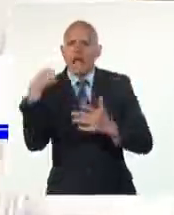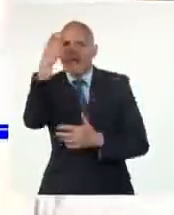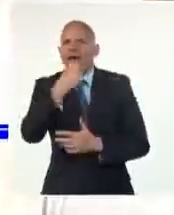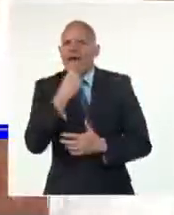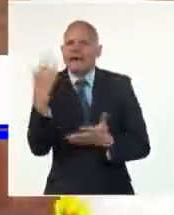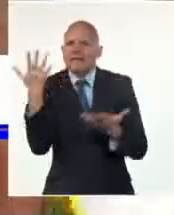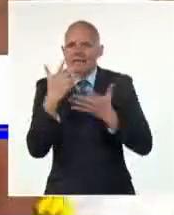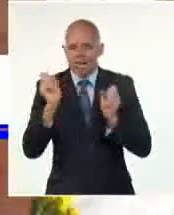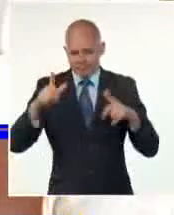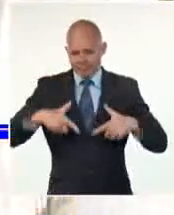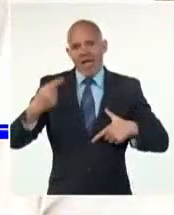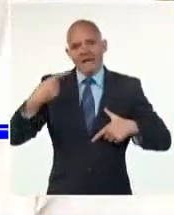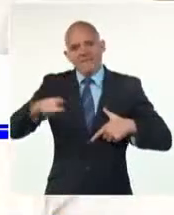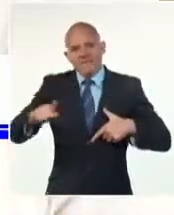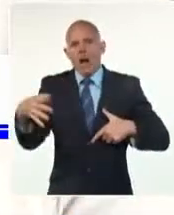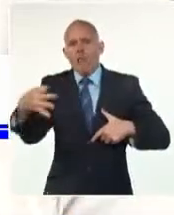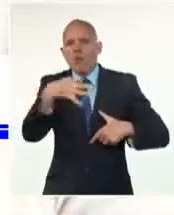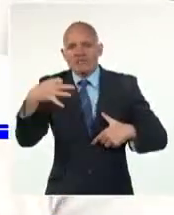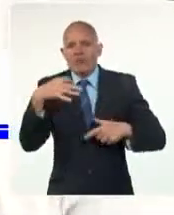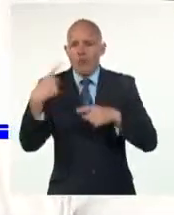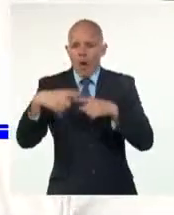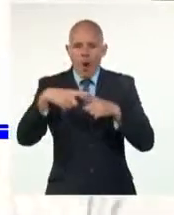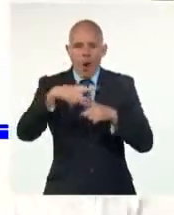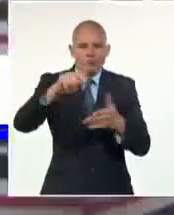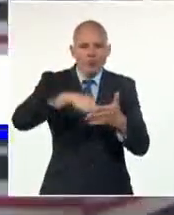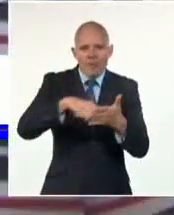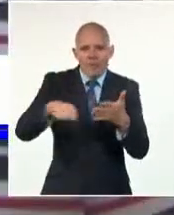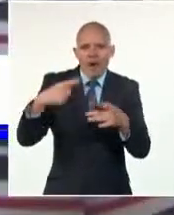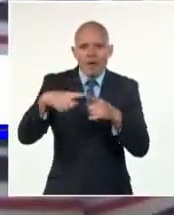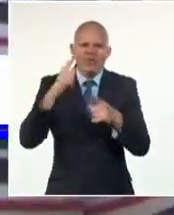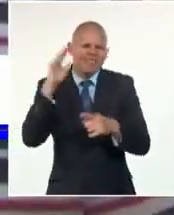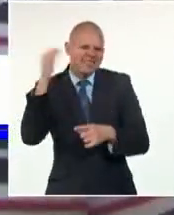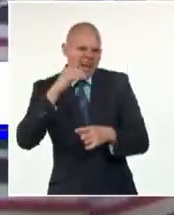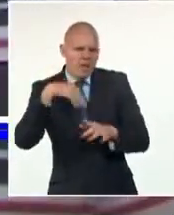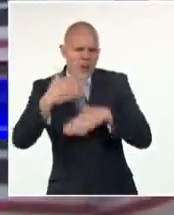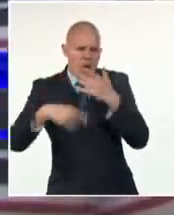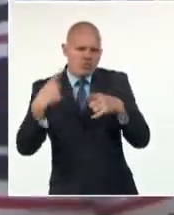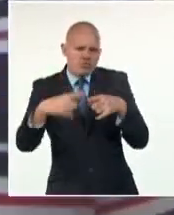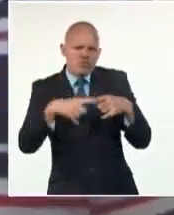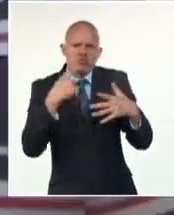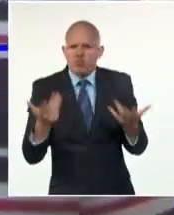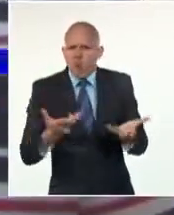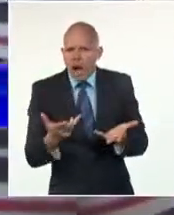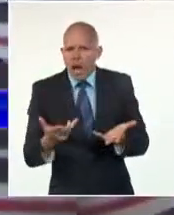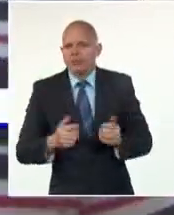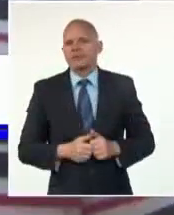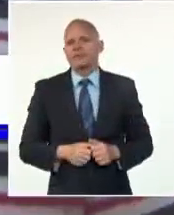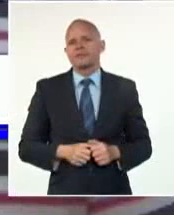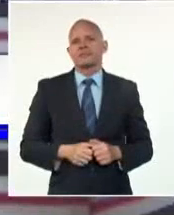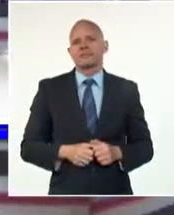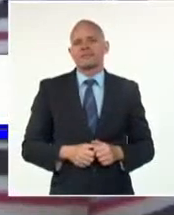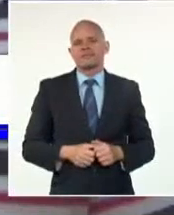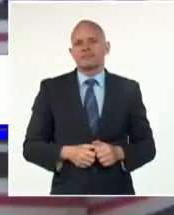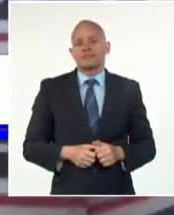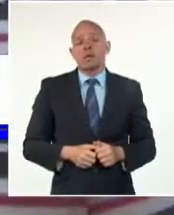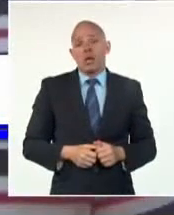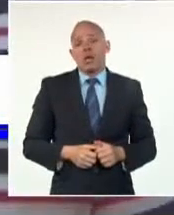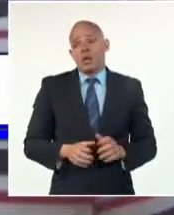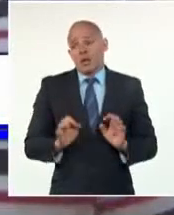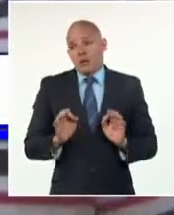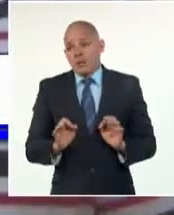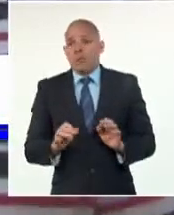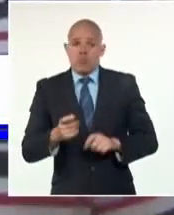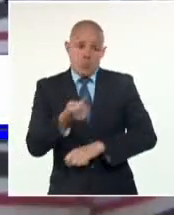Asamblea Municipal y conocer de cerca los problemas de la población. Intercambiar con la población, con todos esos electores, con la